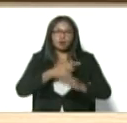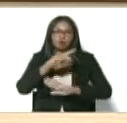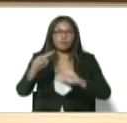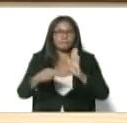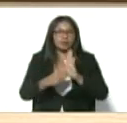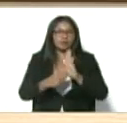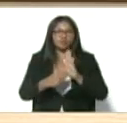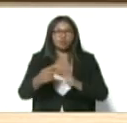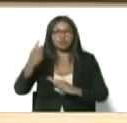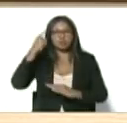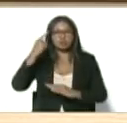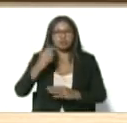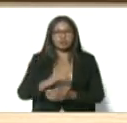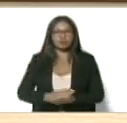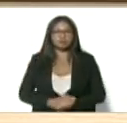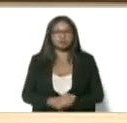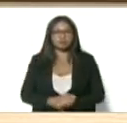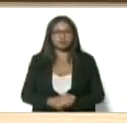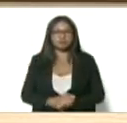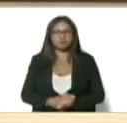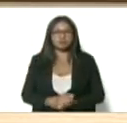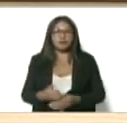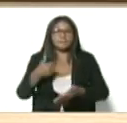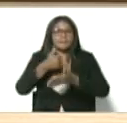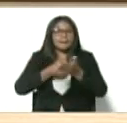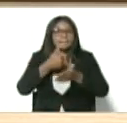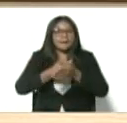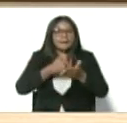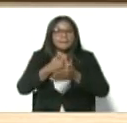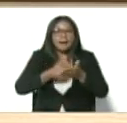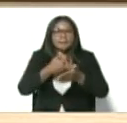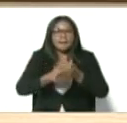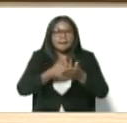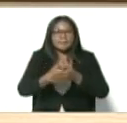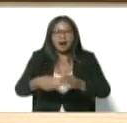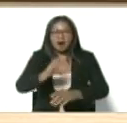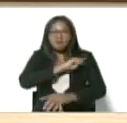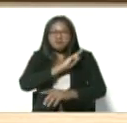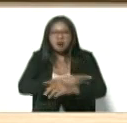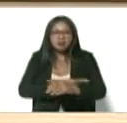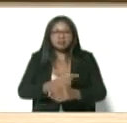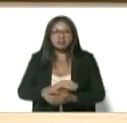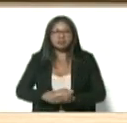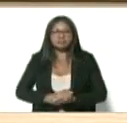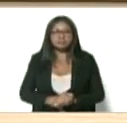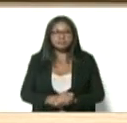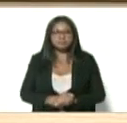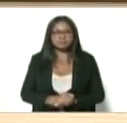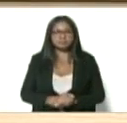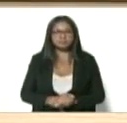horas del día combate brutal es tremendo